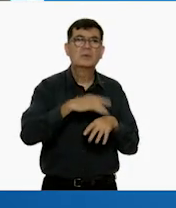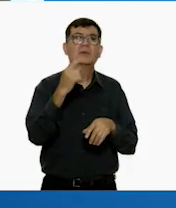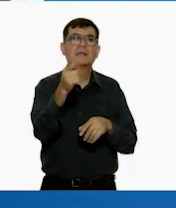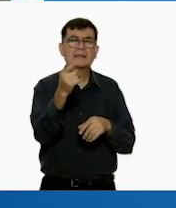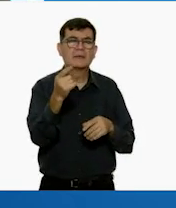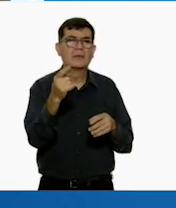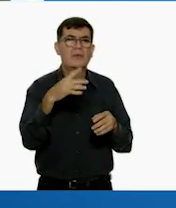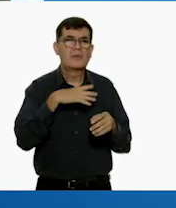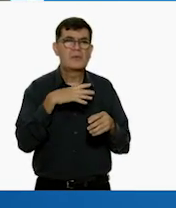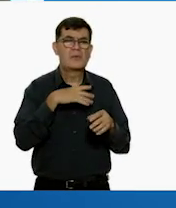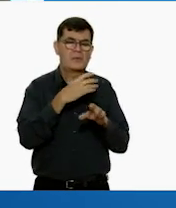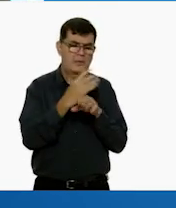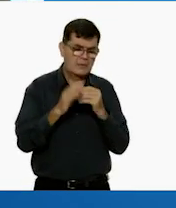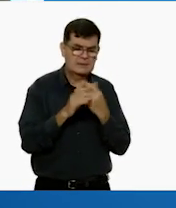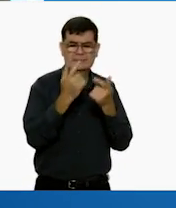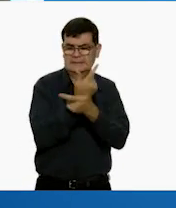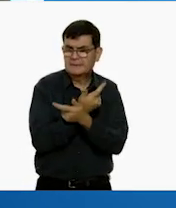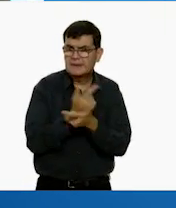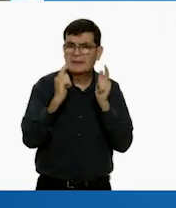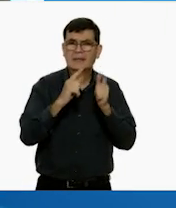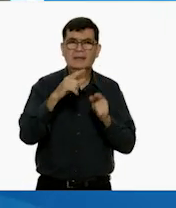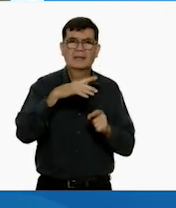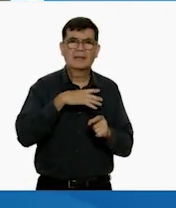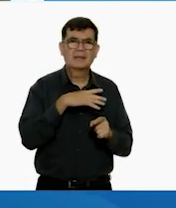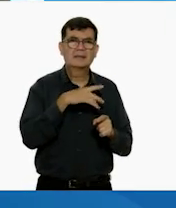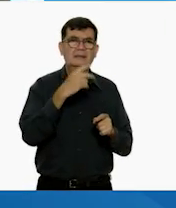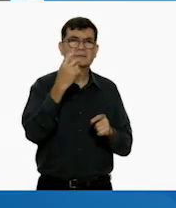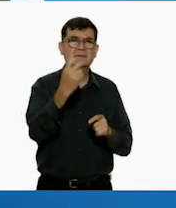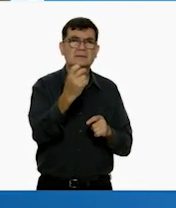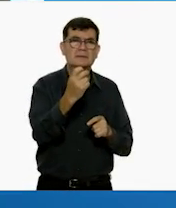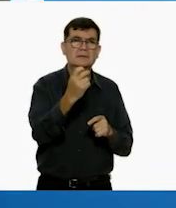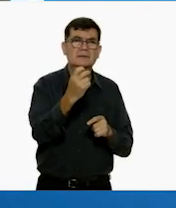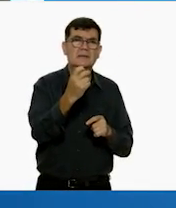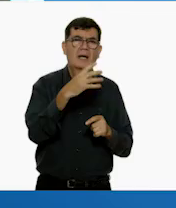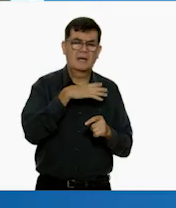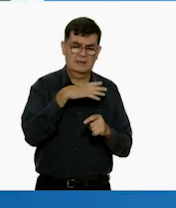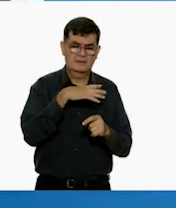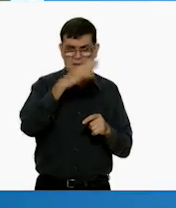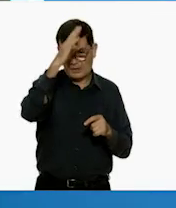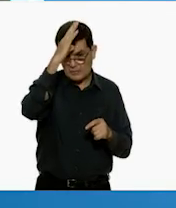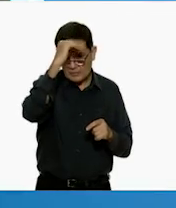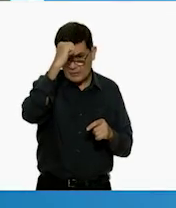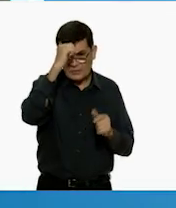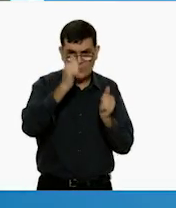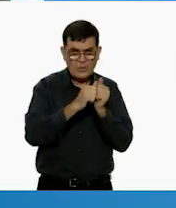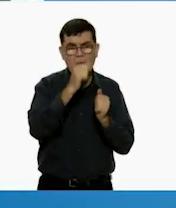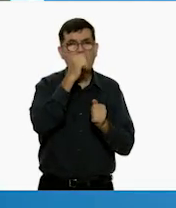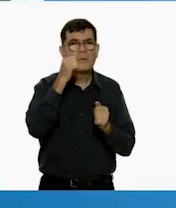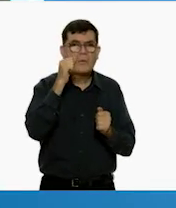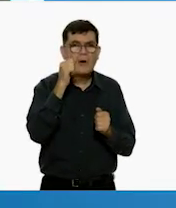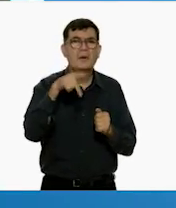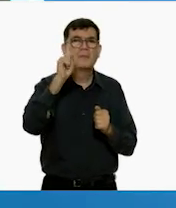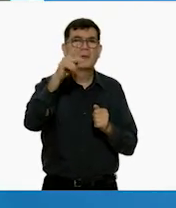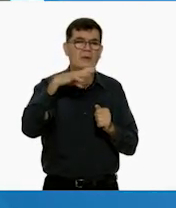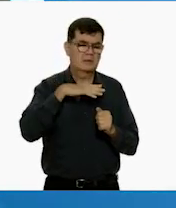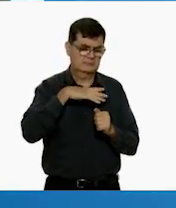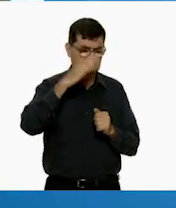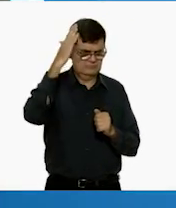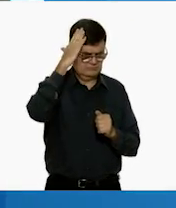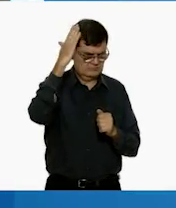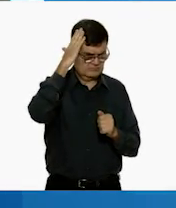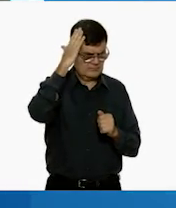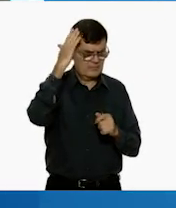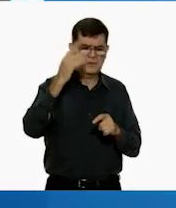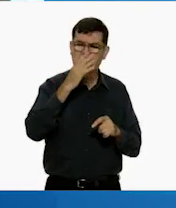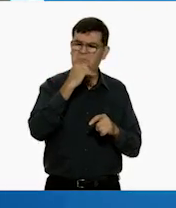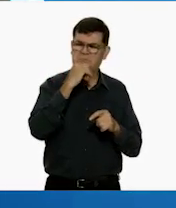de que las facciones liberales, pues no todas estaban de acuerdo completamente con Juárez, pero su liderazgo fue